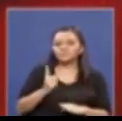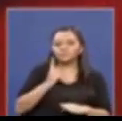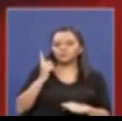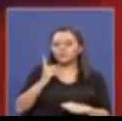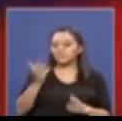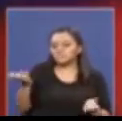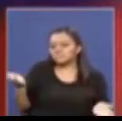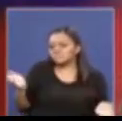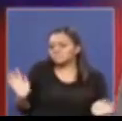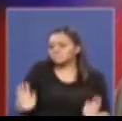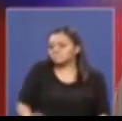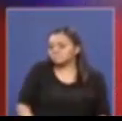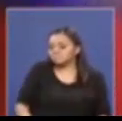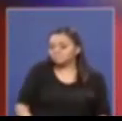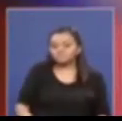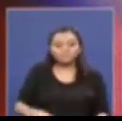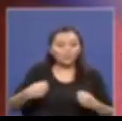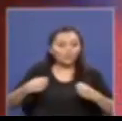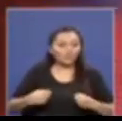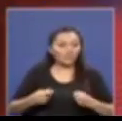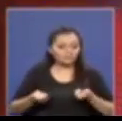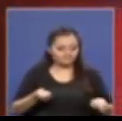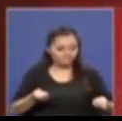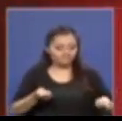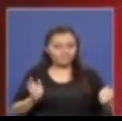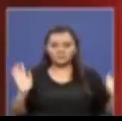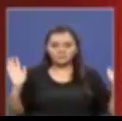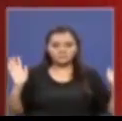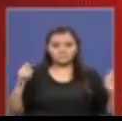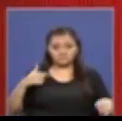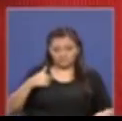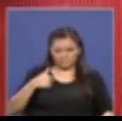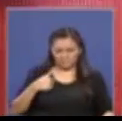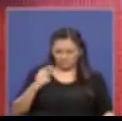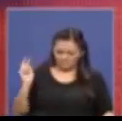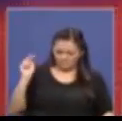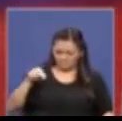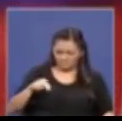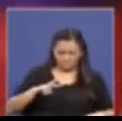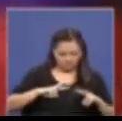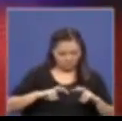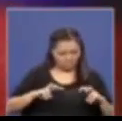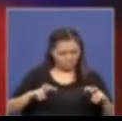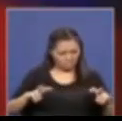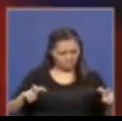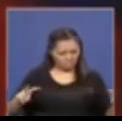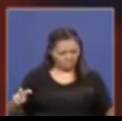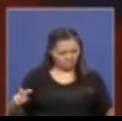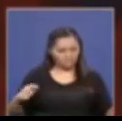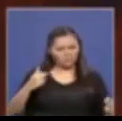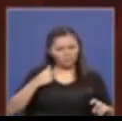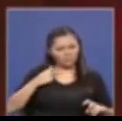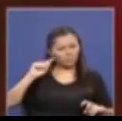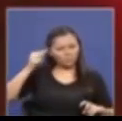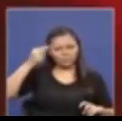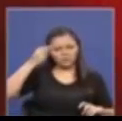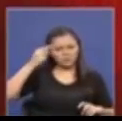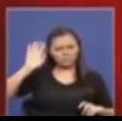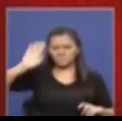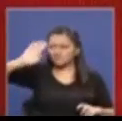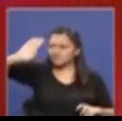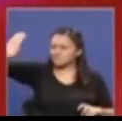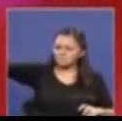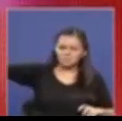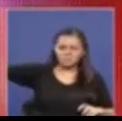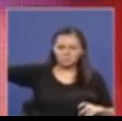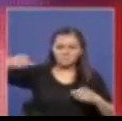inercia, indiferencia, juegos de poder, pero con este gobierno, compañeros, nosotros solo nos sometemos a ustedes, al pueblo